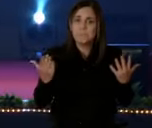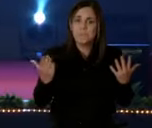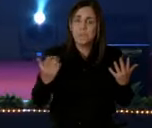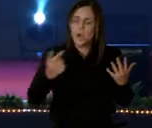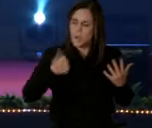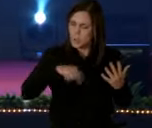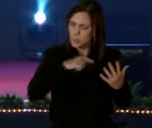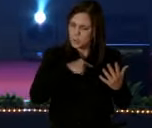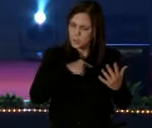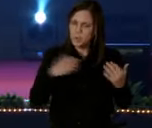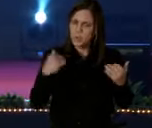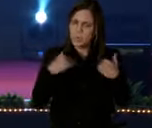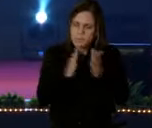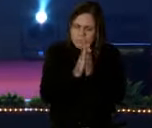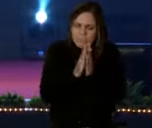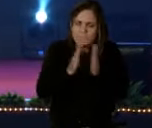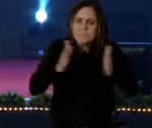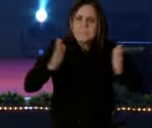ensanchamiento,